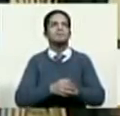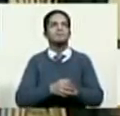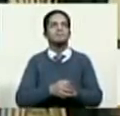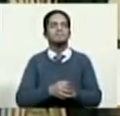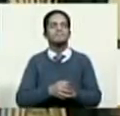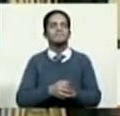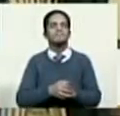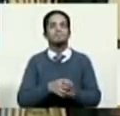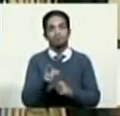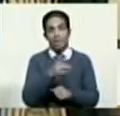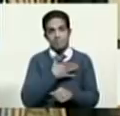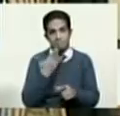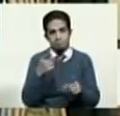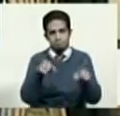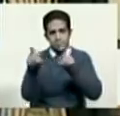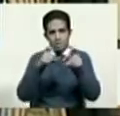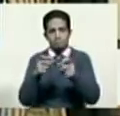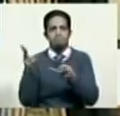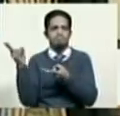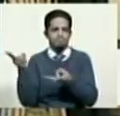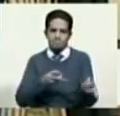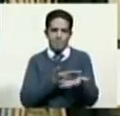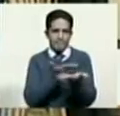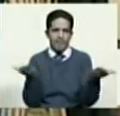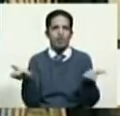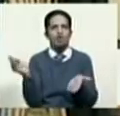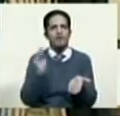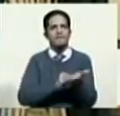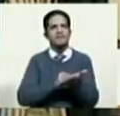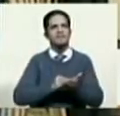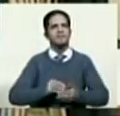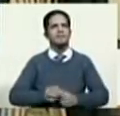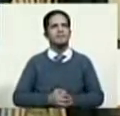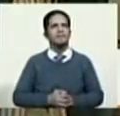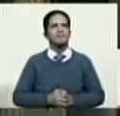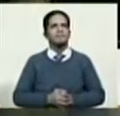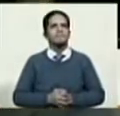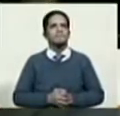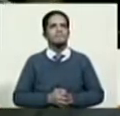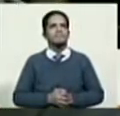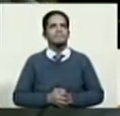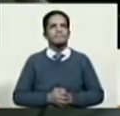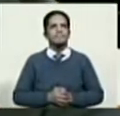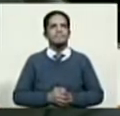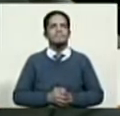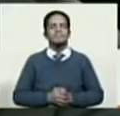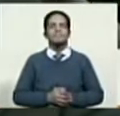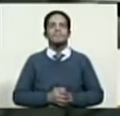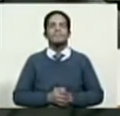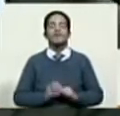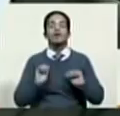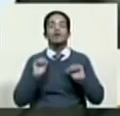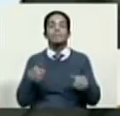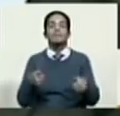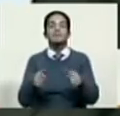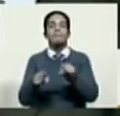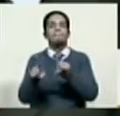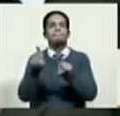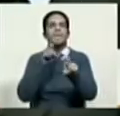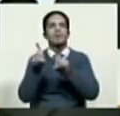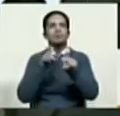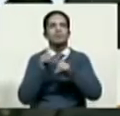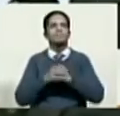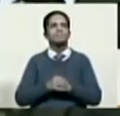ustedes deseo de realizar. Bienvenidos, bienvenidas nuevamente. Iniciamos el ciclo de preguntas con